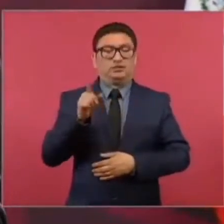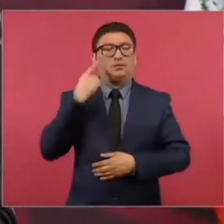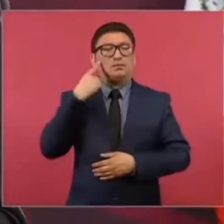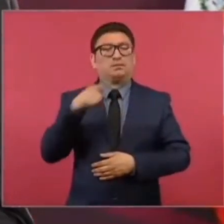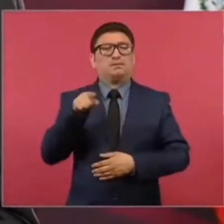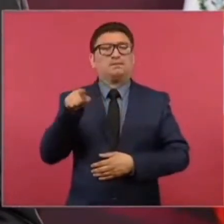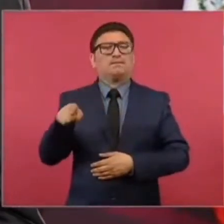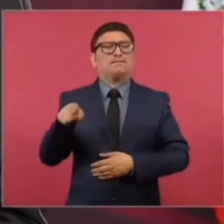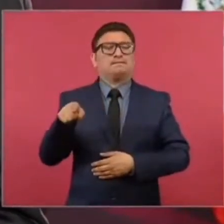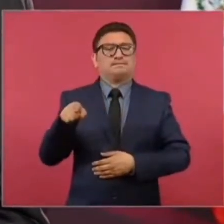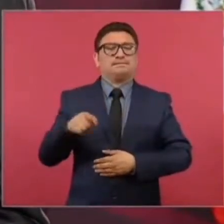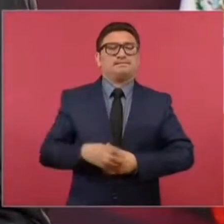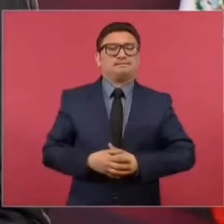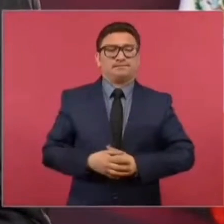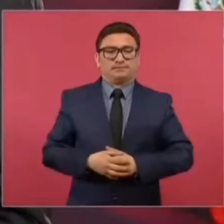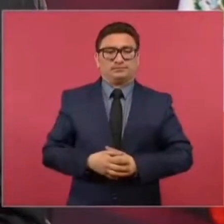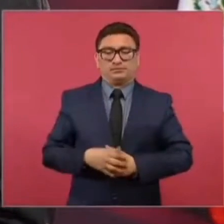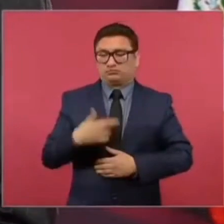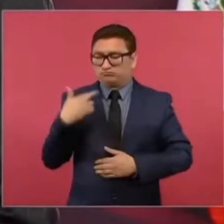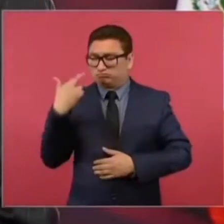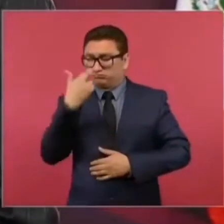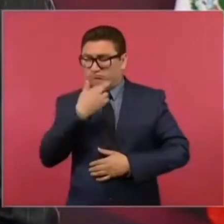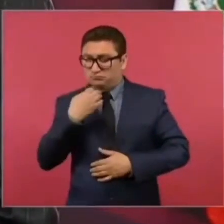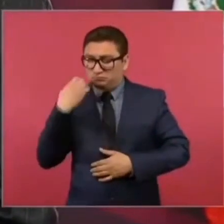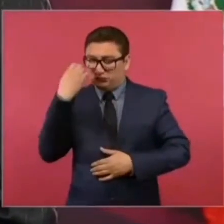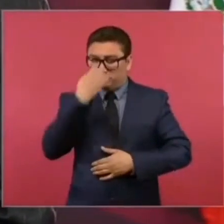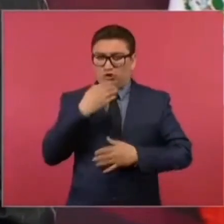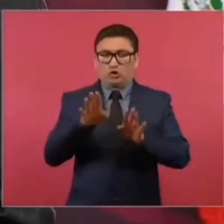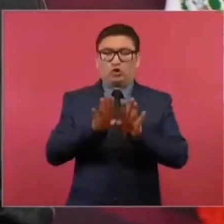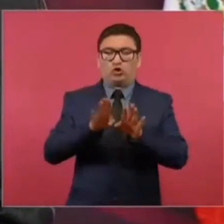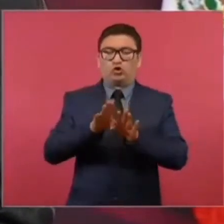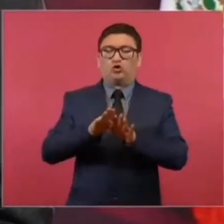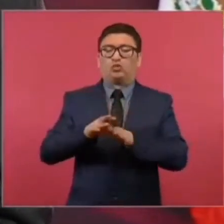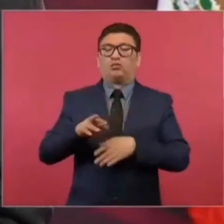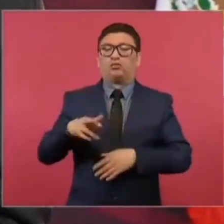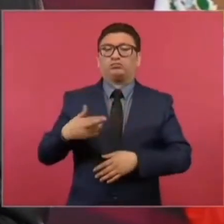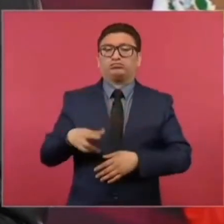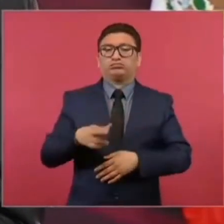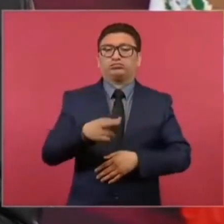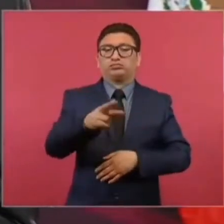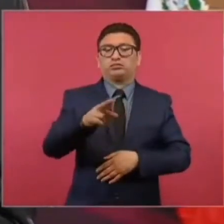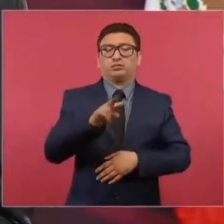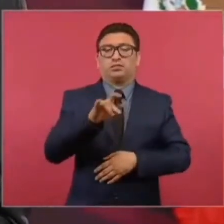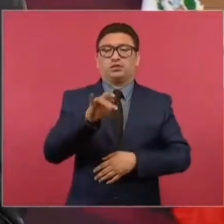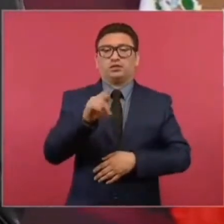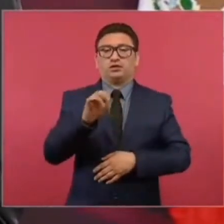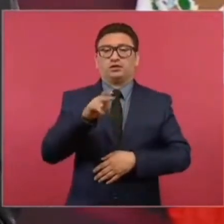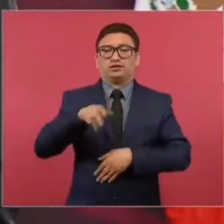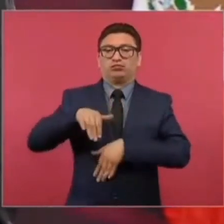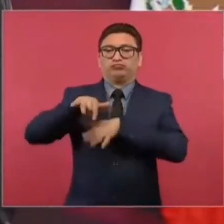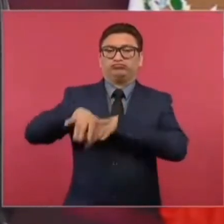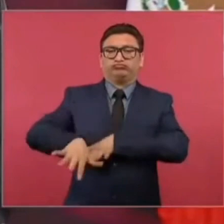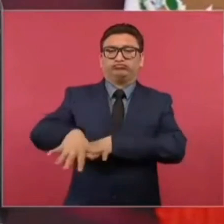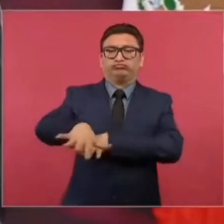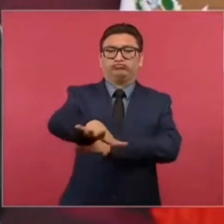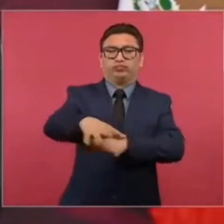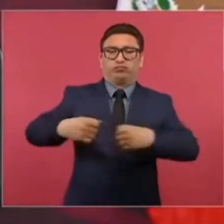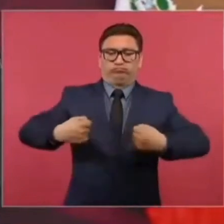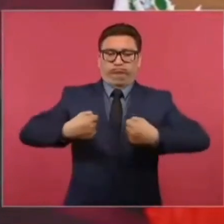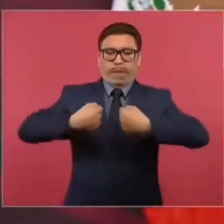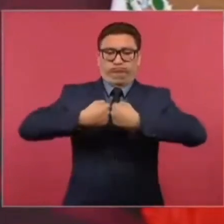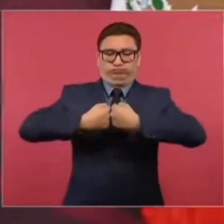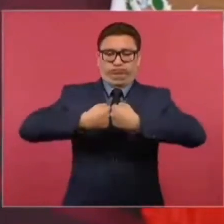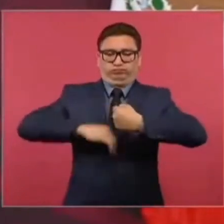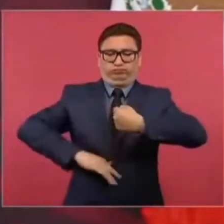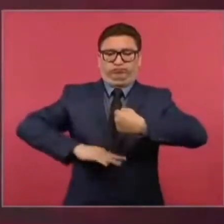para el control del río Baluarte. Esa presa lleva